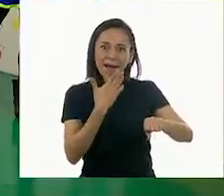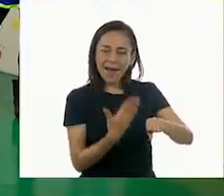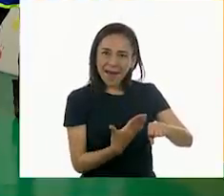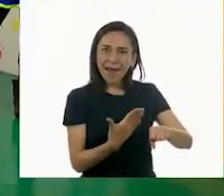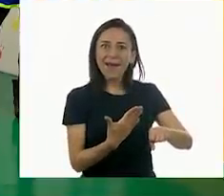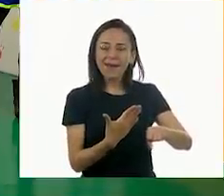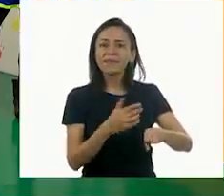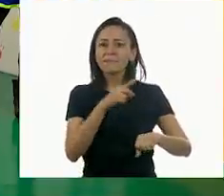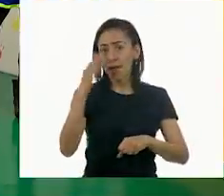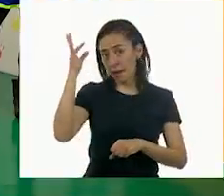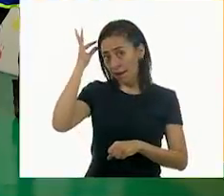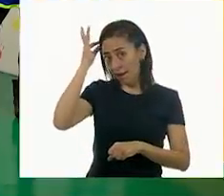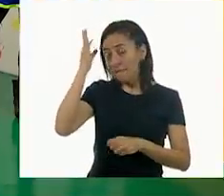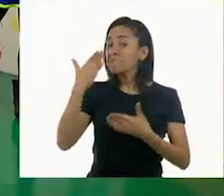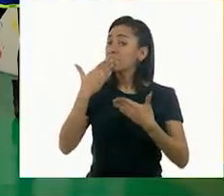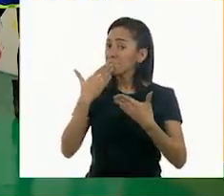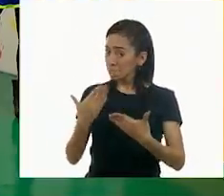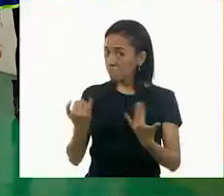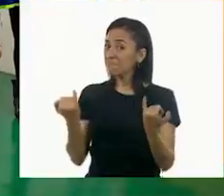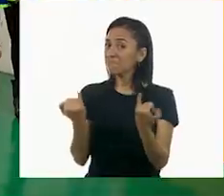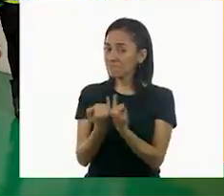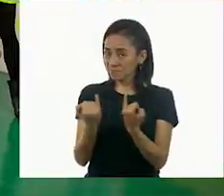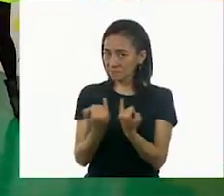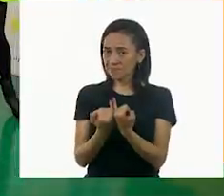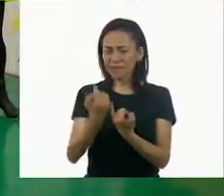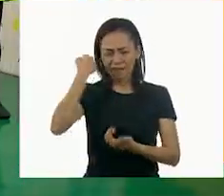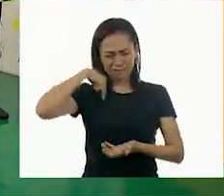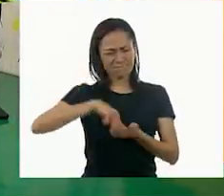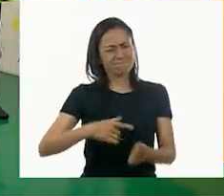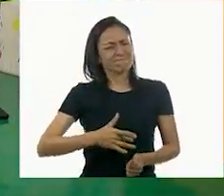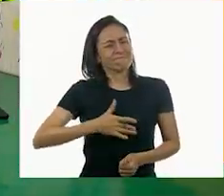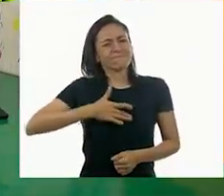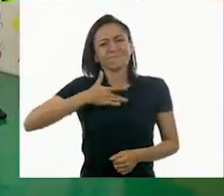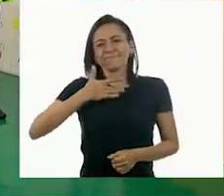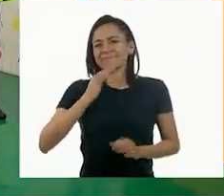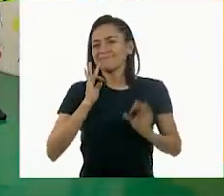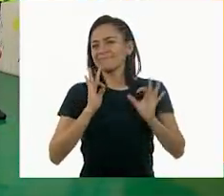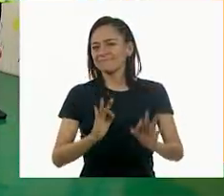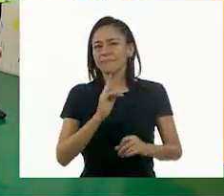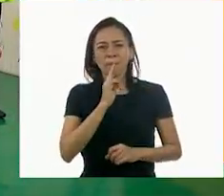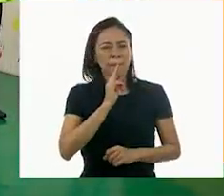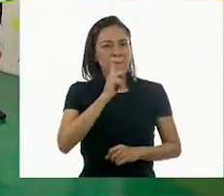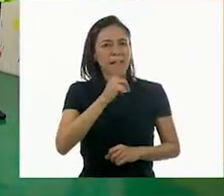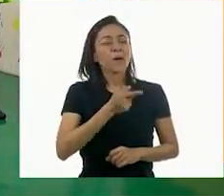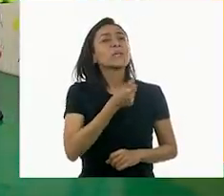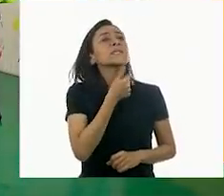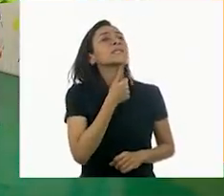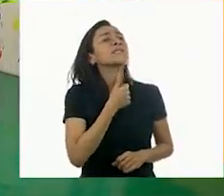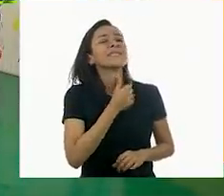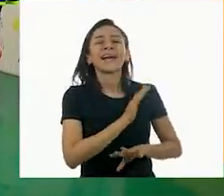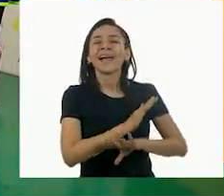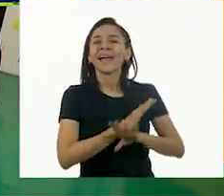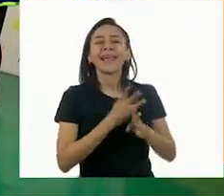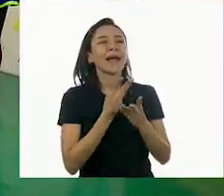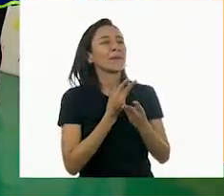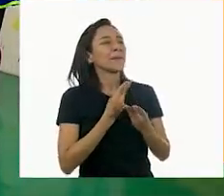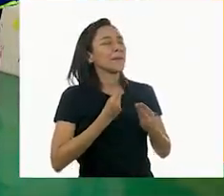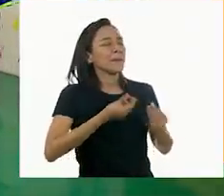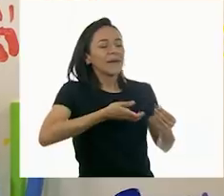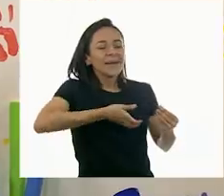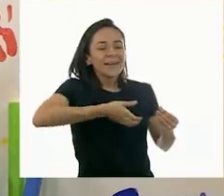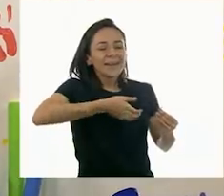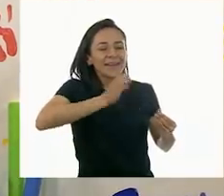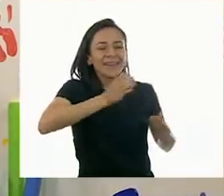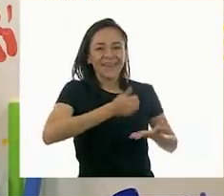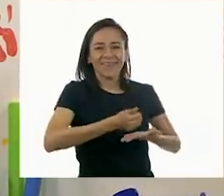sentir mucho mejor. Te quita la sed, ¿verdad? Así es. Es importante que nosotros